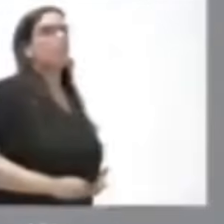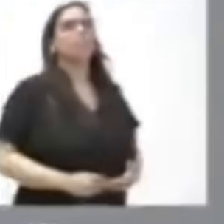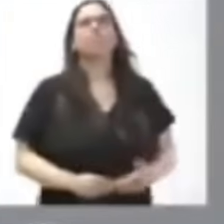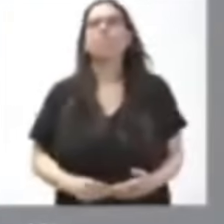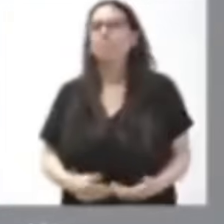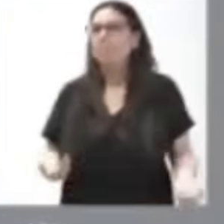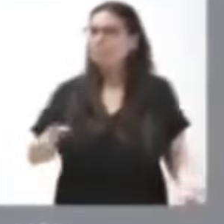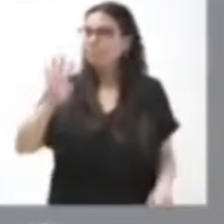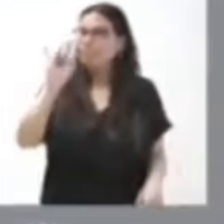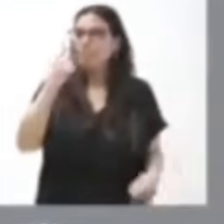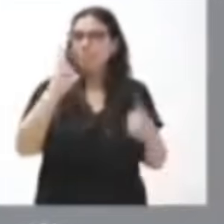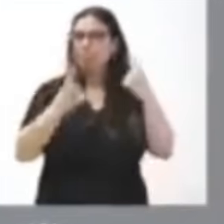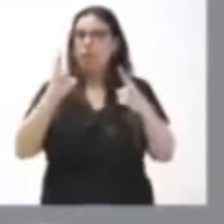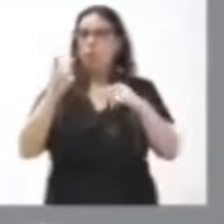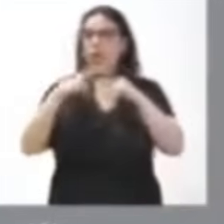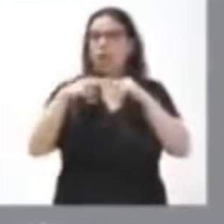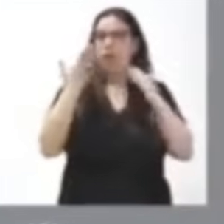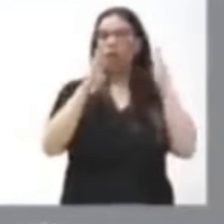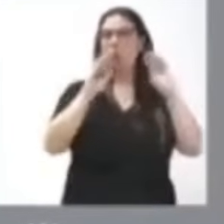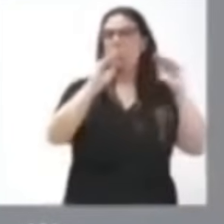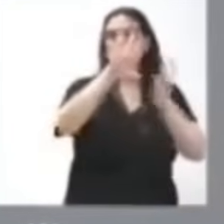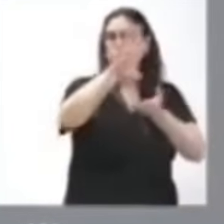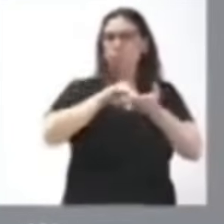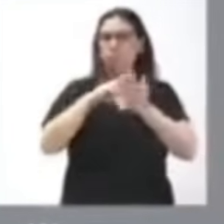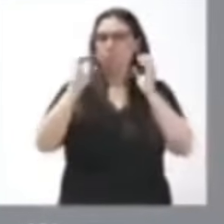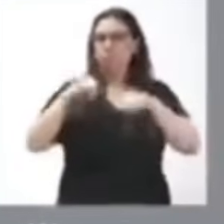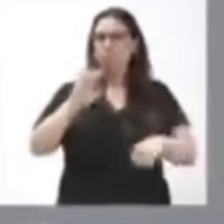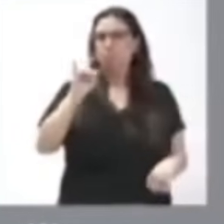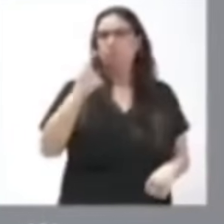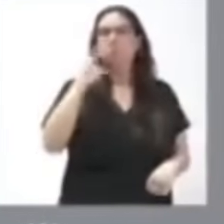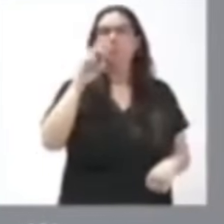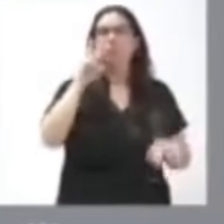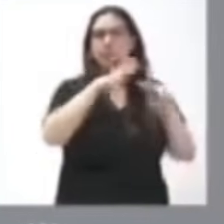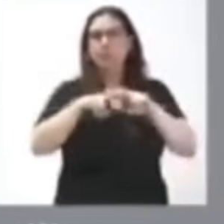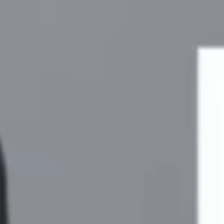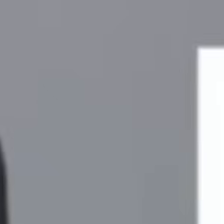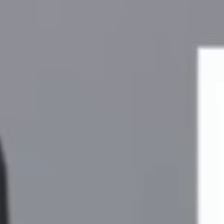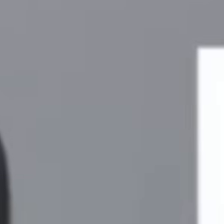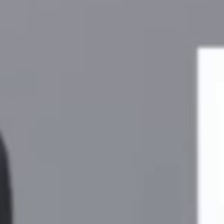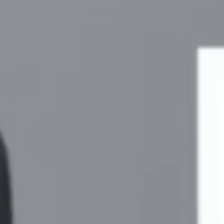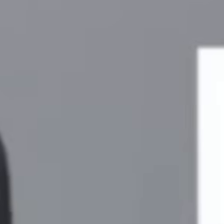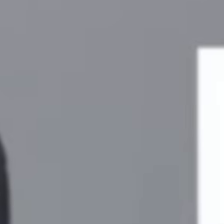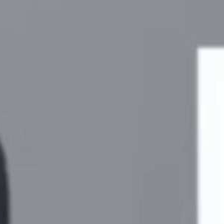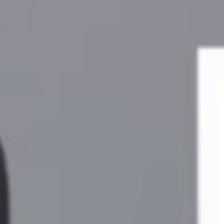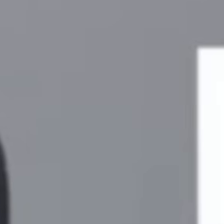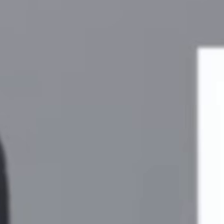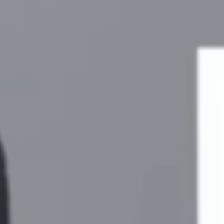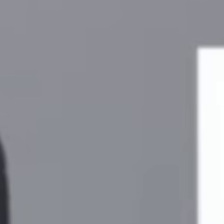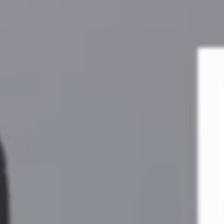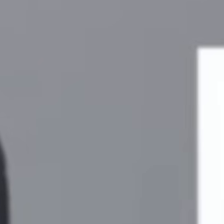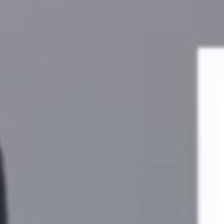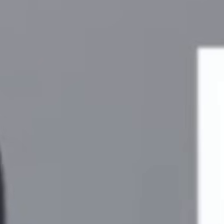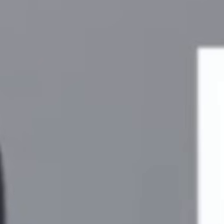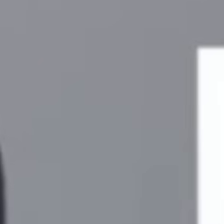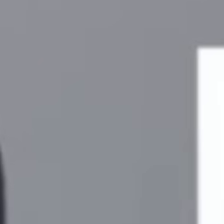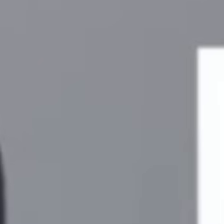trámite de la comisión. Yo creo que si usted lo repasa, verá que hay varios partidos políticos de ¿De la 2.000 oposición. cuántas? Pues en el ámbito